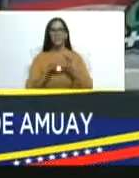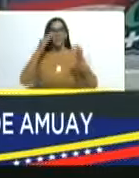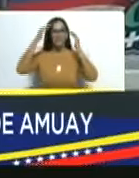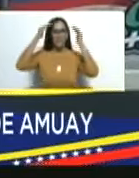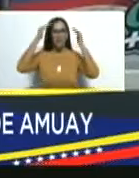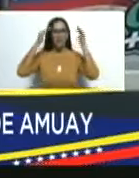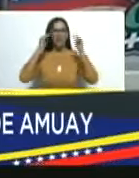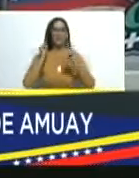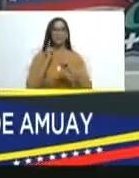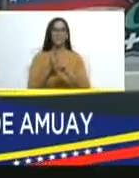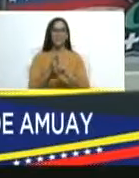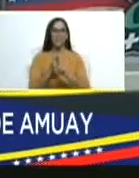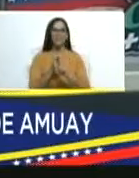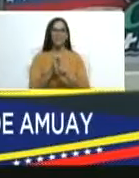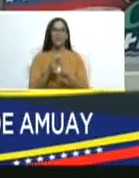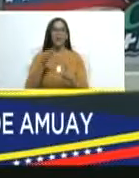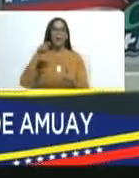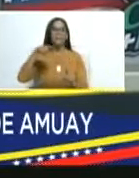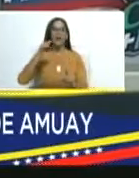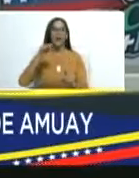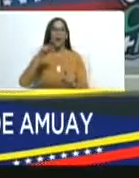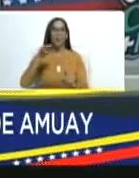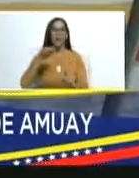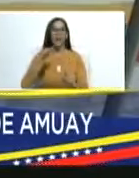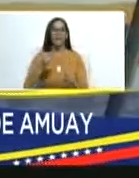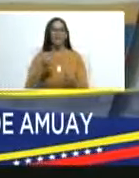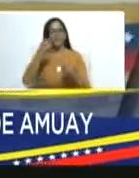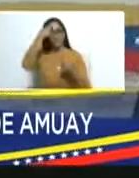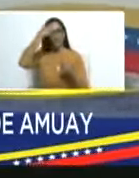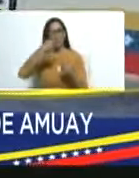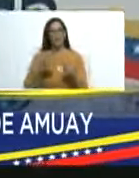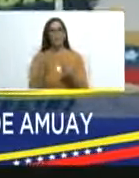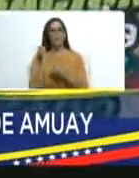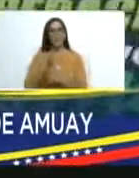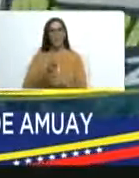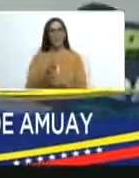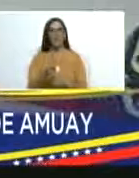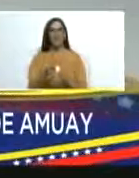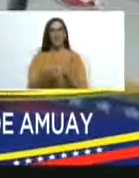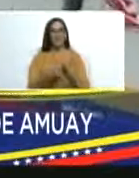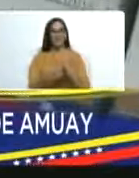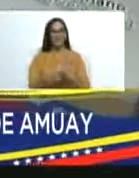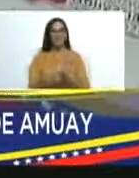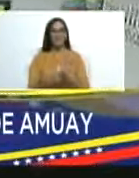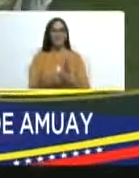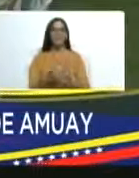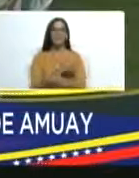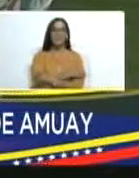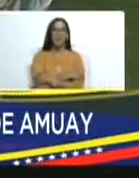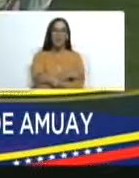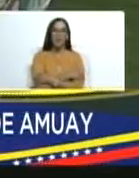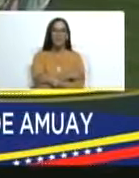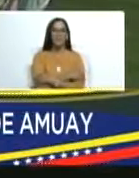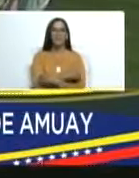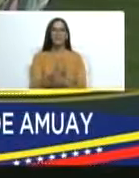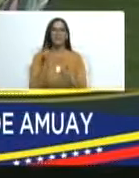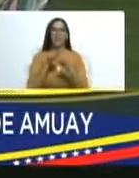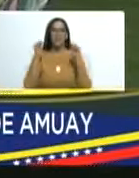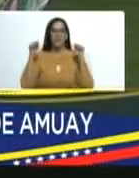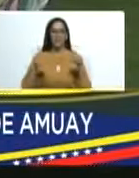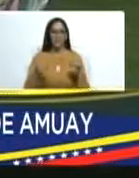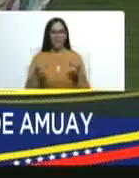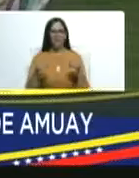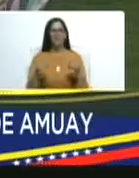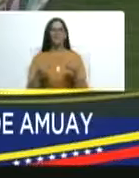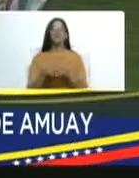desde la península de Paraguaná, y que sea este pueblo pescador el que le envíe esta imagen y este abrazo fraterno desde aquí,